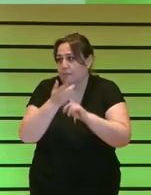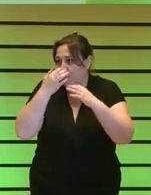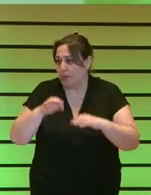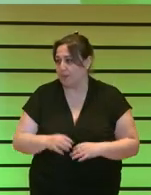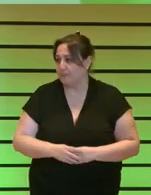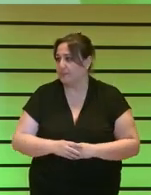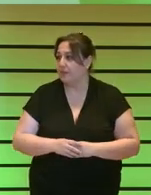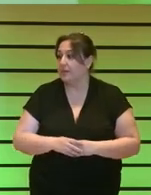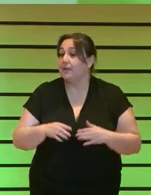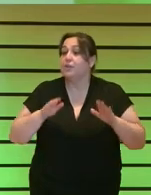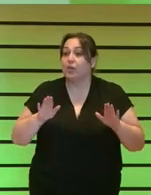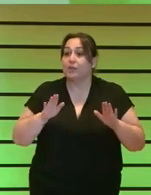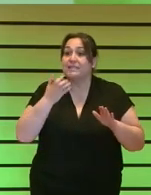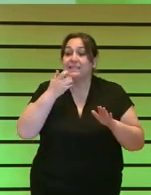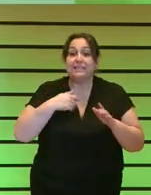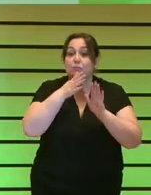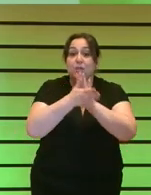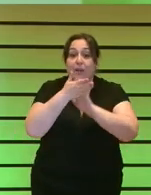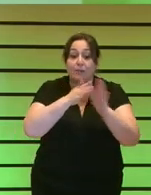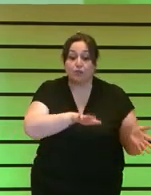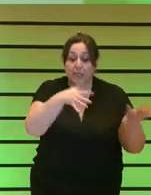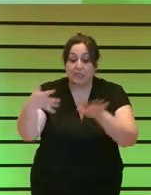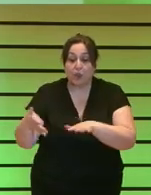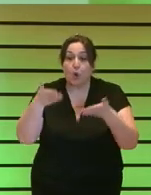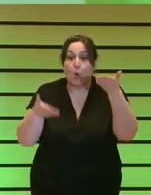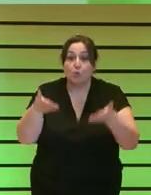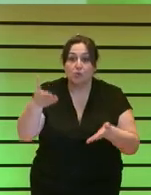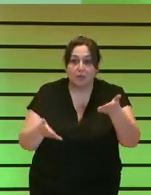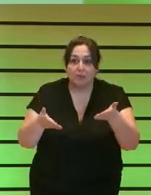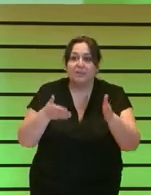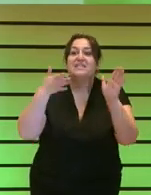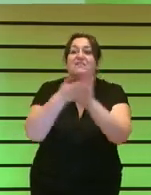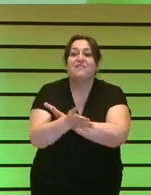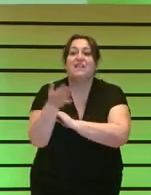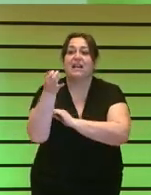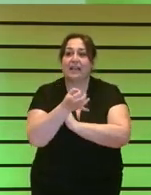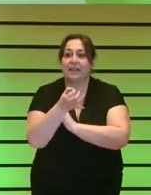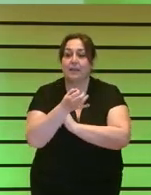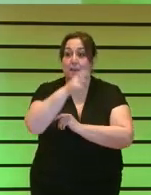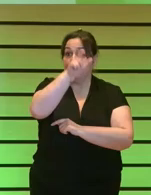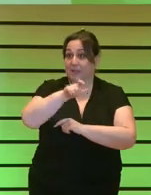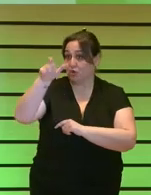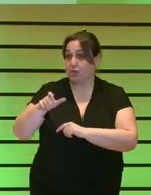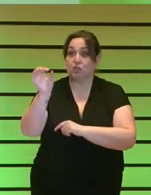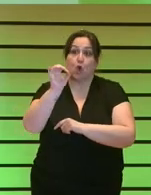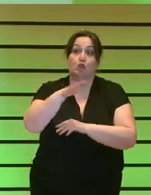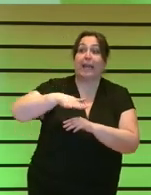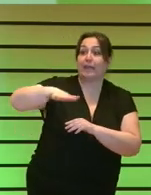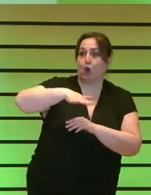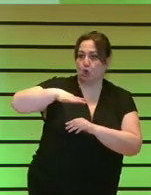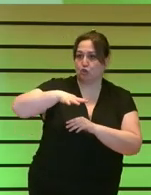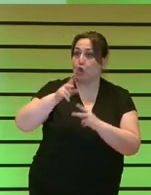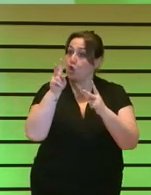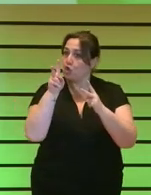por lo tanto cuando hablamos de transición justa lo que estamos diciendo es aquellas personas y aquellos territorios las dos cosas